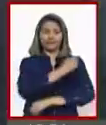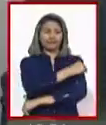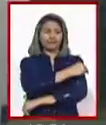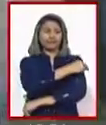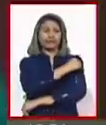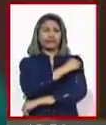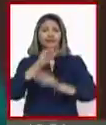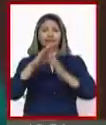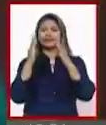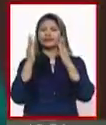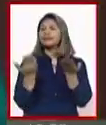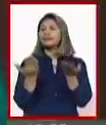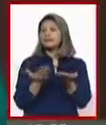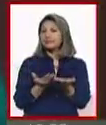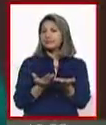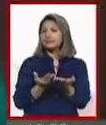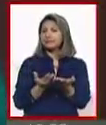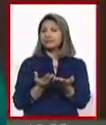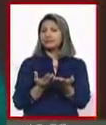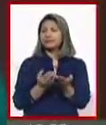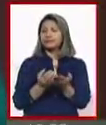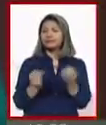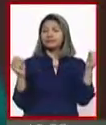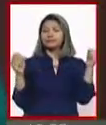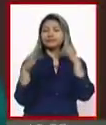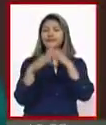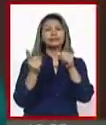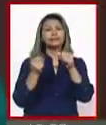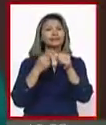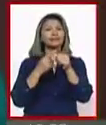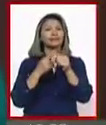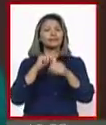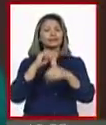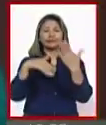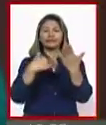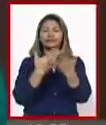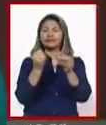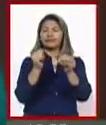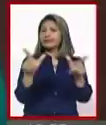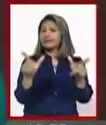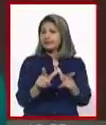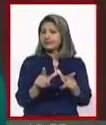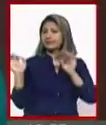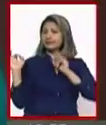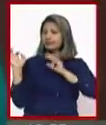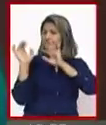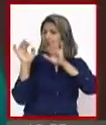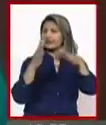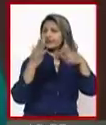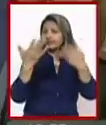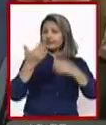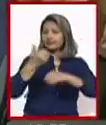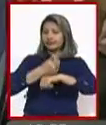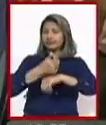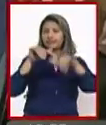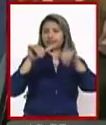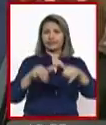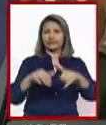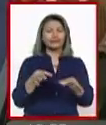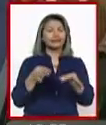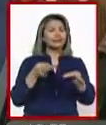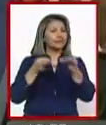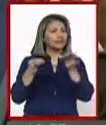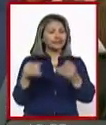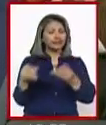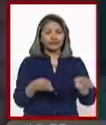centros de salud, establecimientos educativos, avenidas principales, entonces todo lo otros lugares que son afluentes van a haber puesto fijo. Se está instruyendo